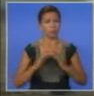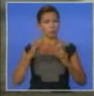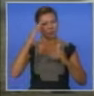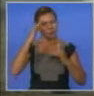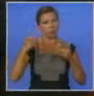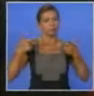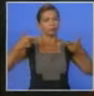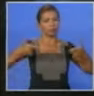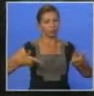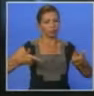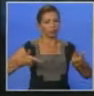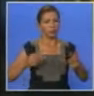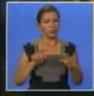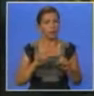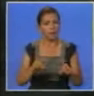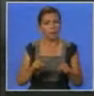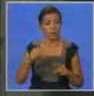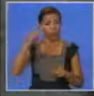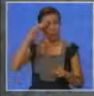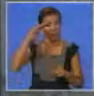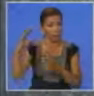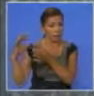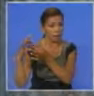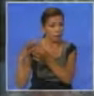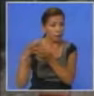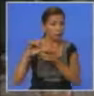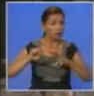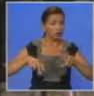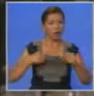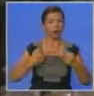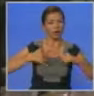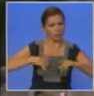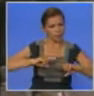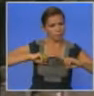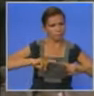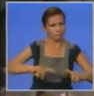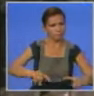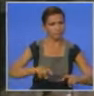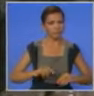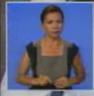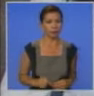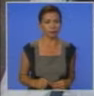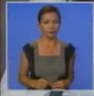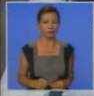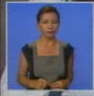tiene relación con carteles mexicanos de la droga. Dayana Monroy, 24 horas.